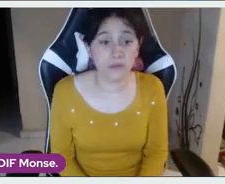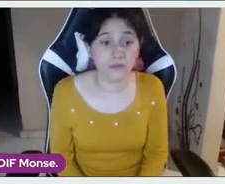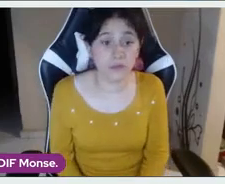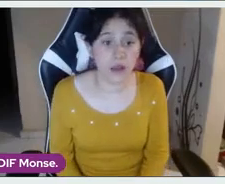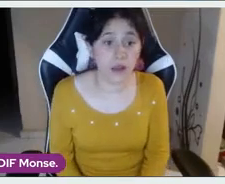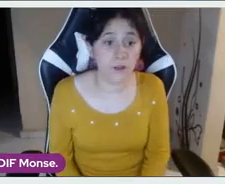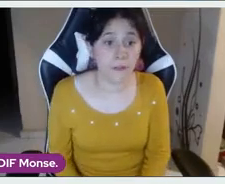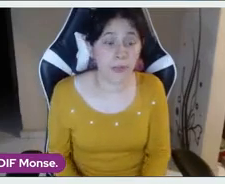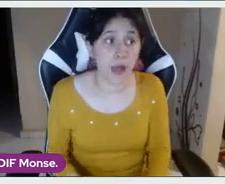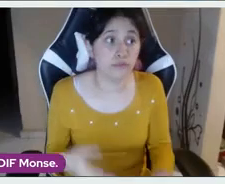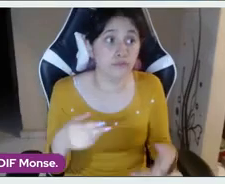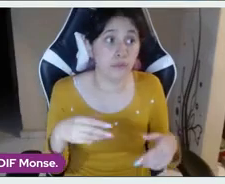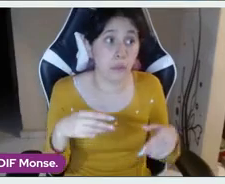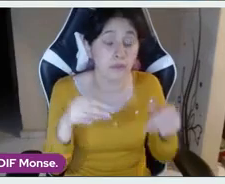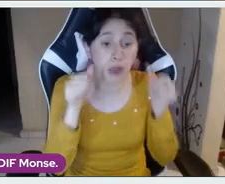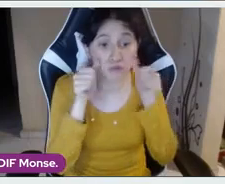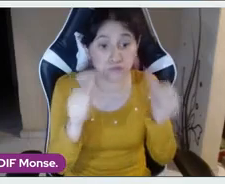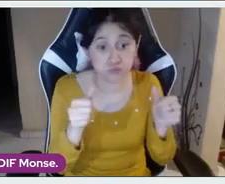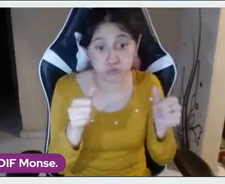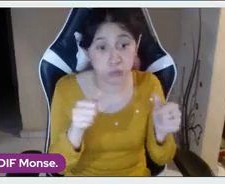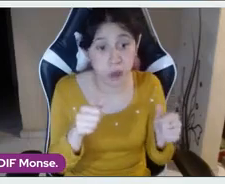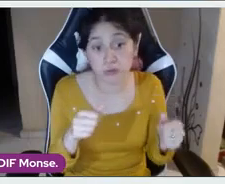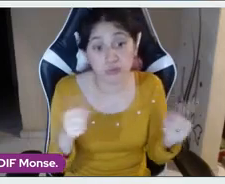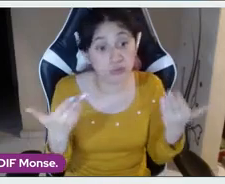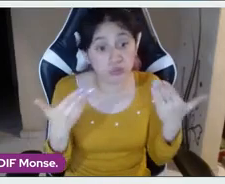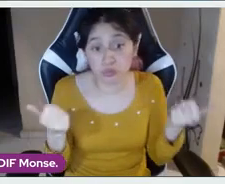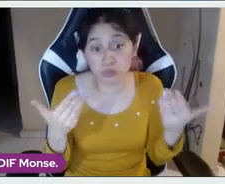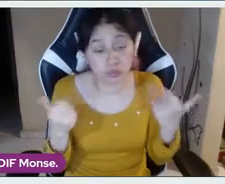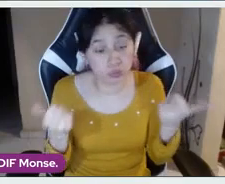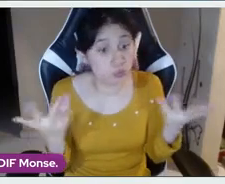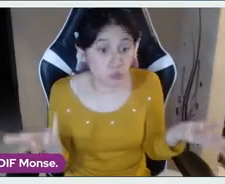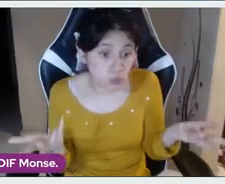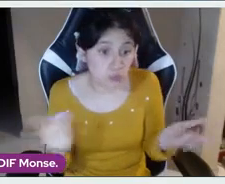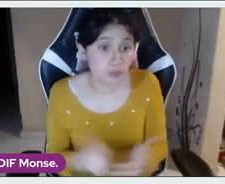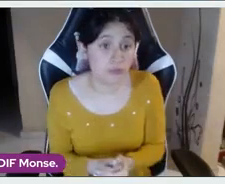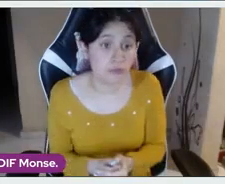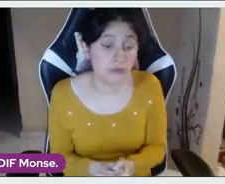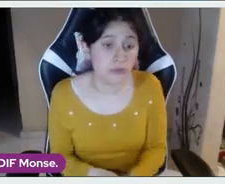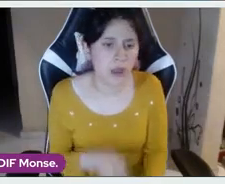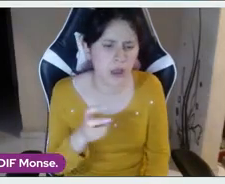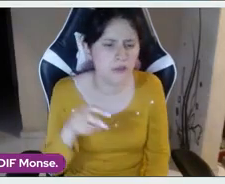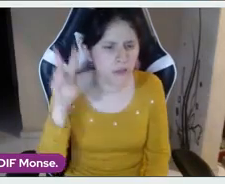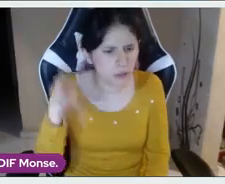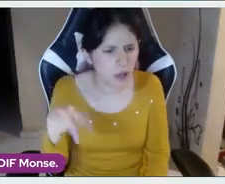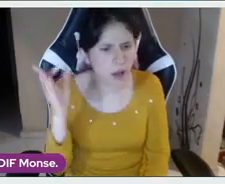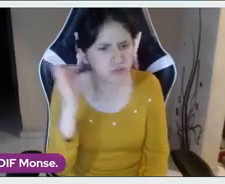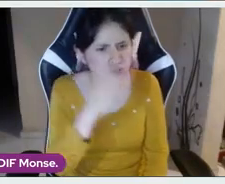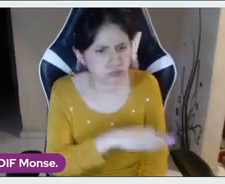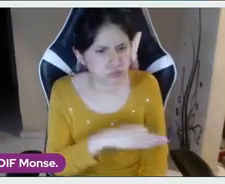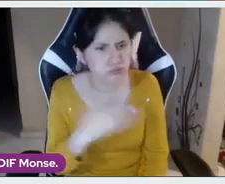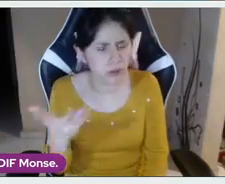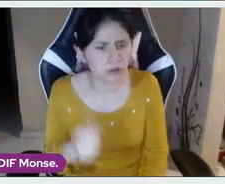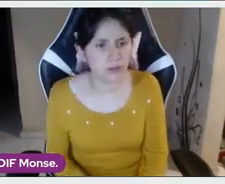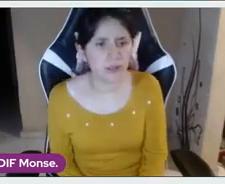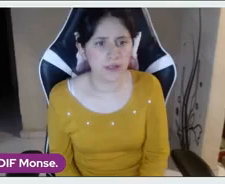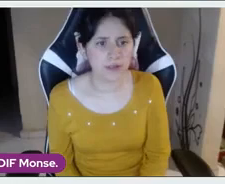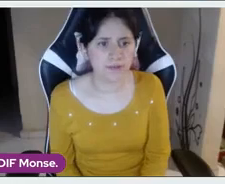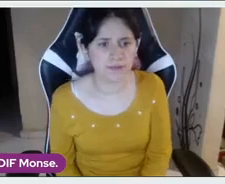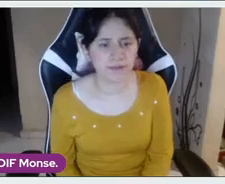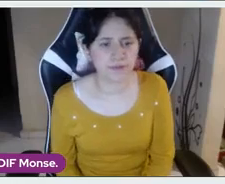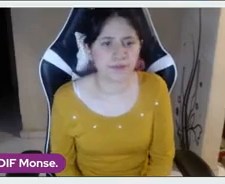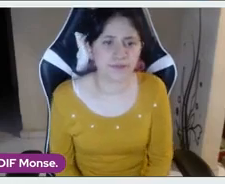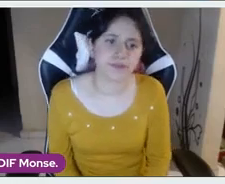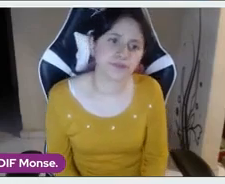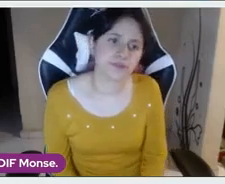de atención, pero entonces mito, realidad, que las familias monoparentales tienen más, los hijos e hijas de familias